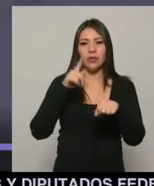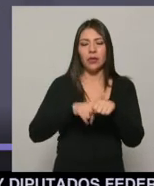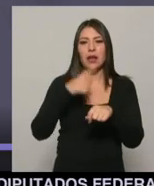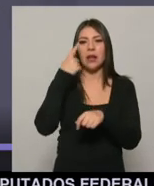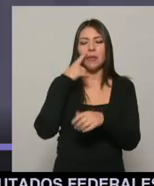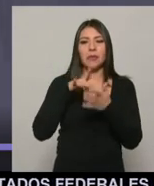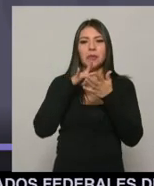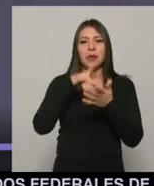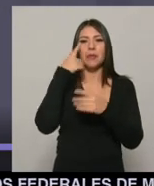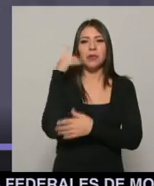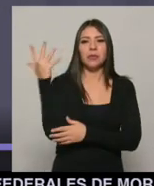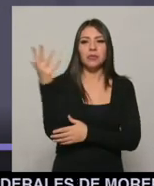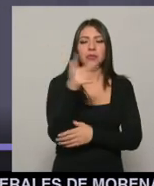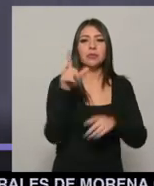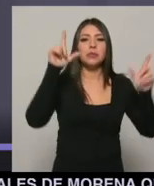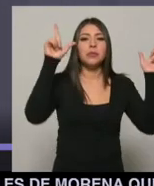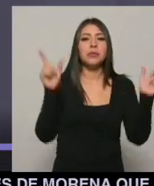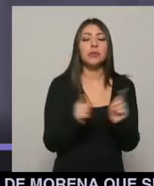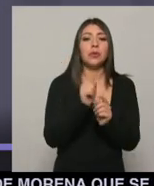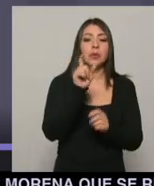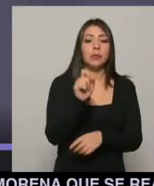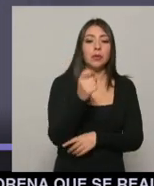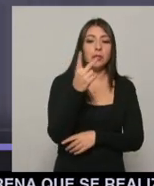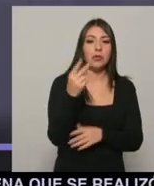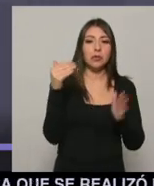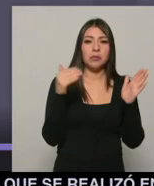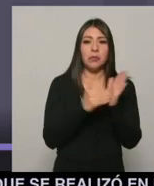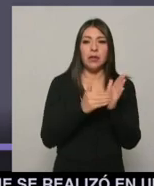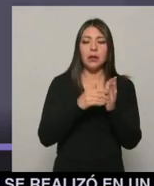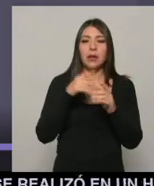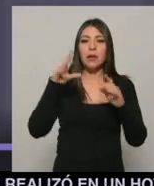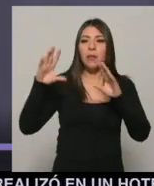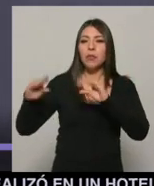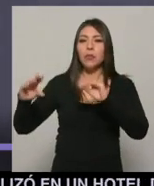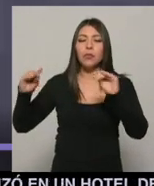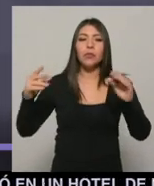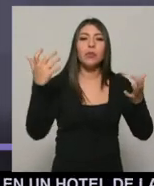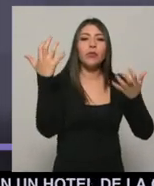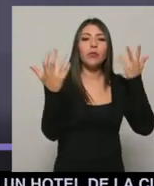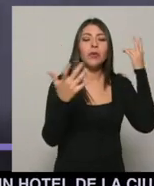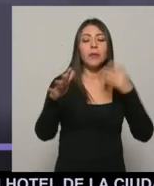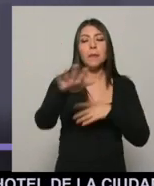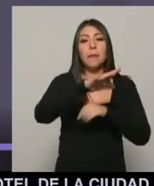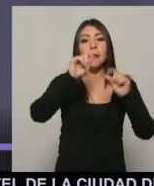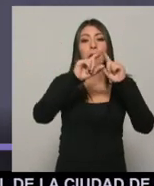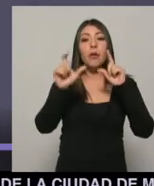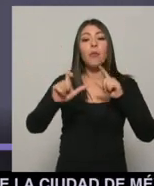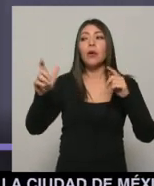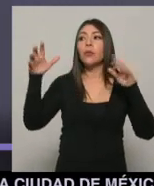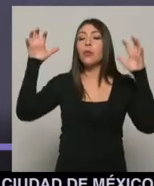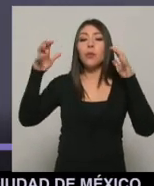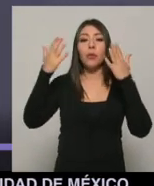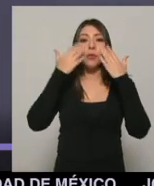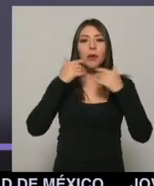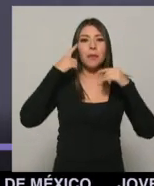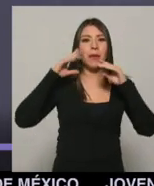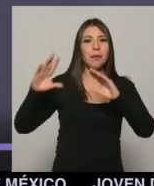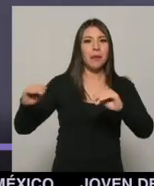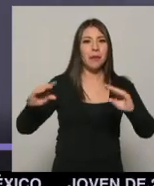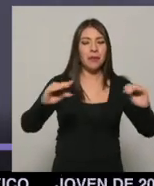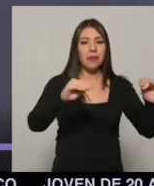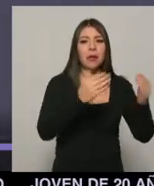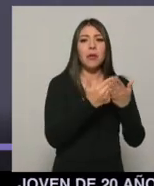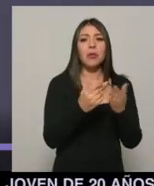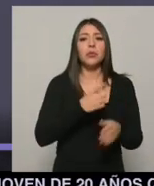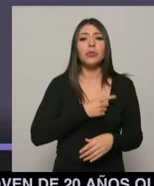redujo de 22,000 apagafuegos que teníamos en todo el país para controlar, sobre todo cuando no hay lluvias, los incendios forestales.